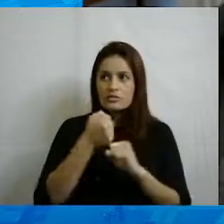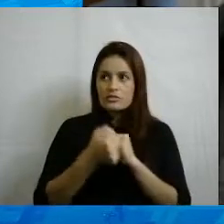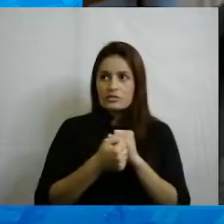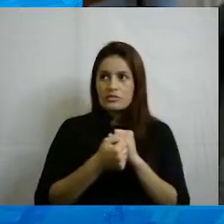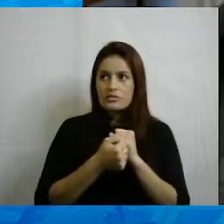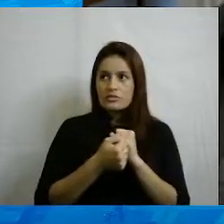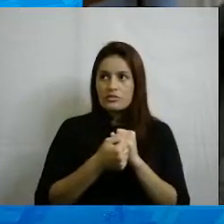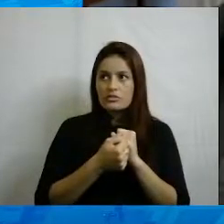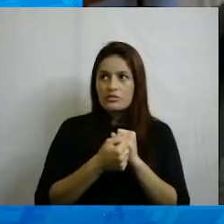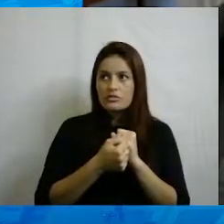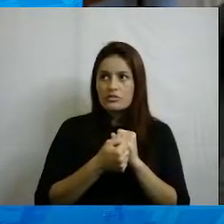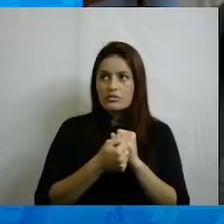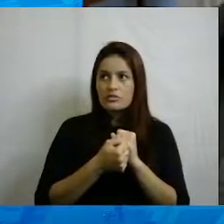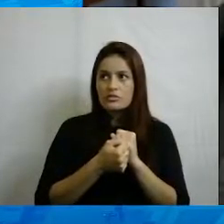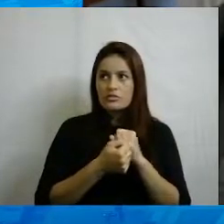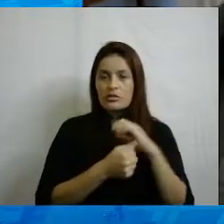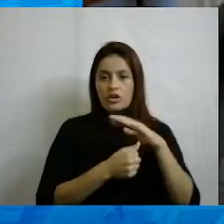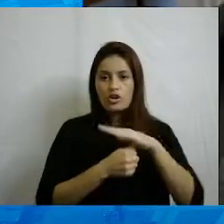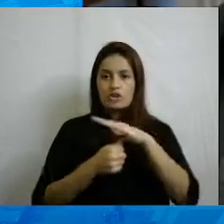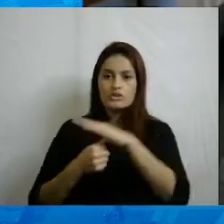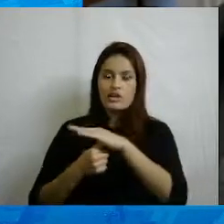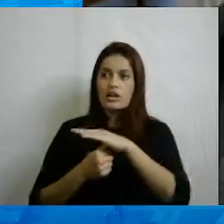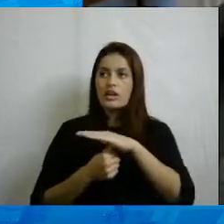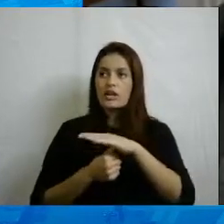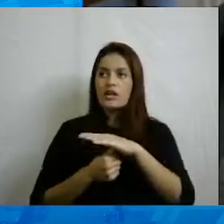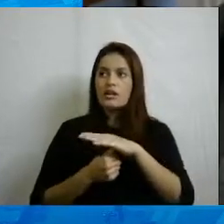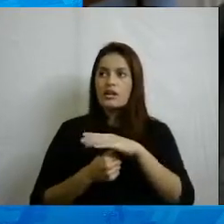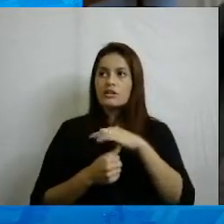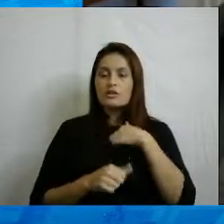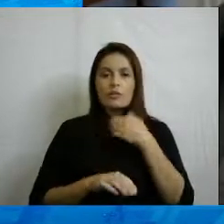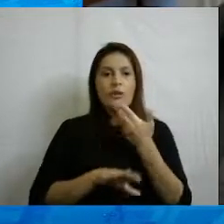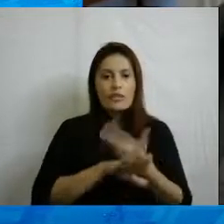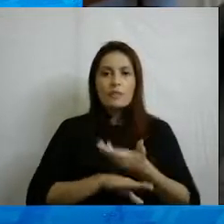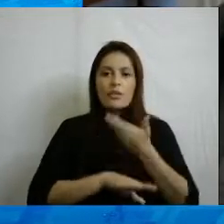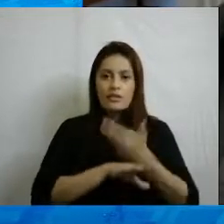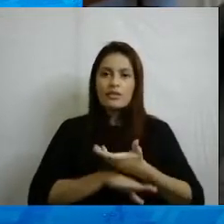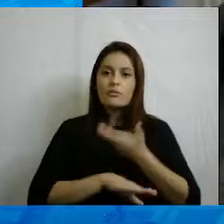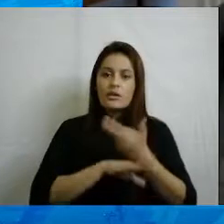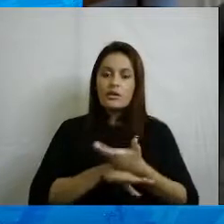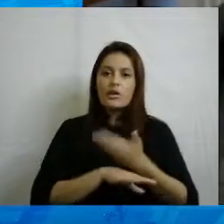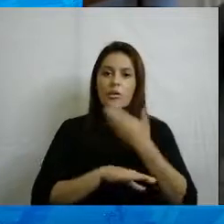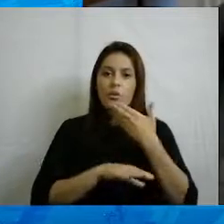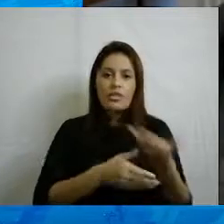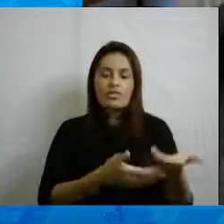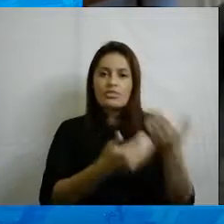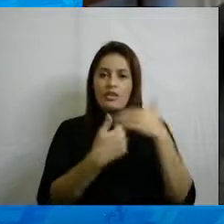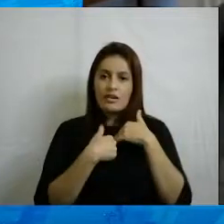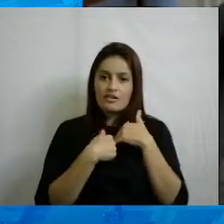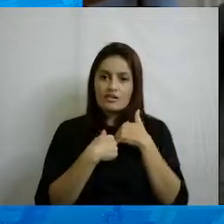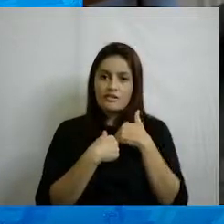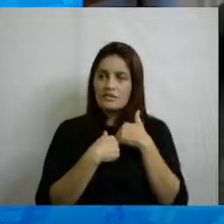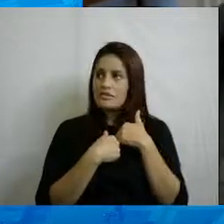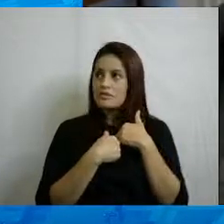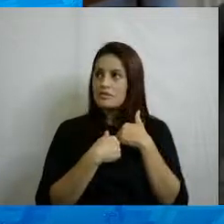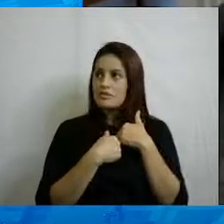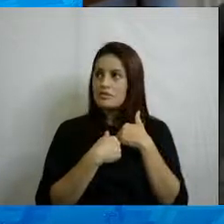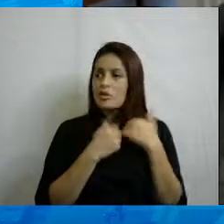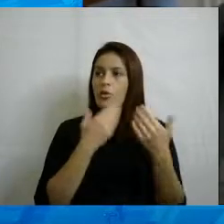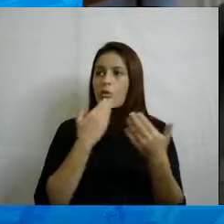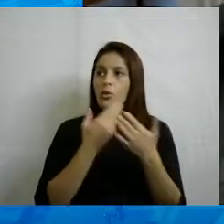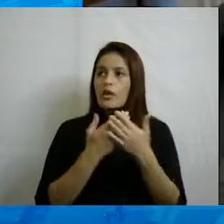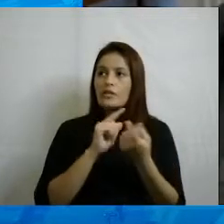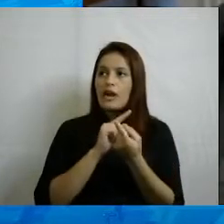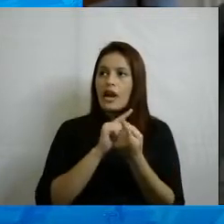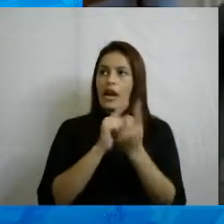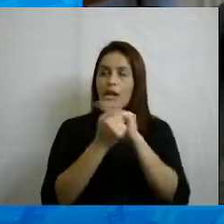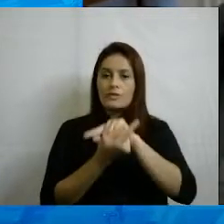cabe señalar a los concejales antiguos, que llevo solicitando para que me los den. Cuando me cambiaron en forma